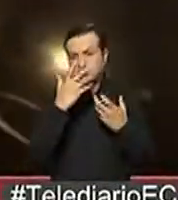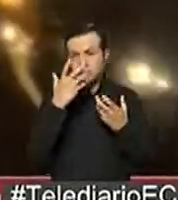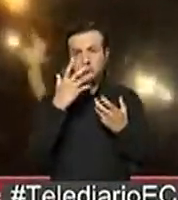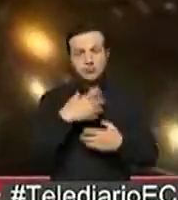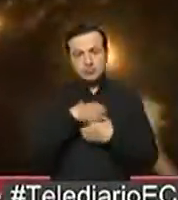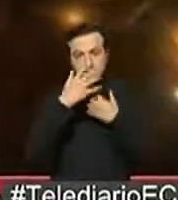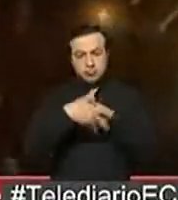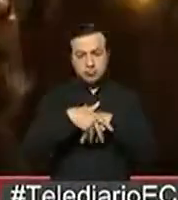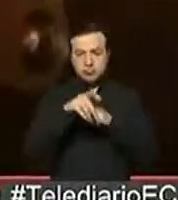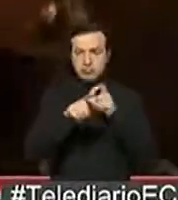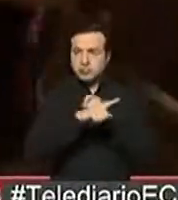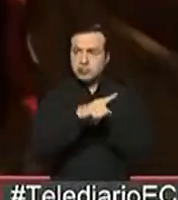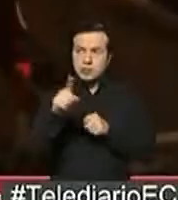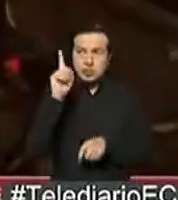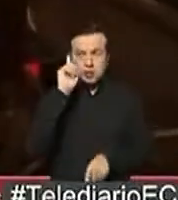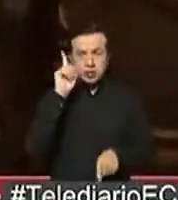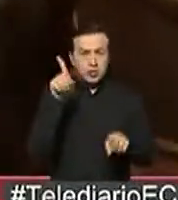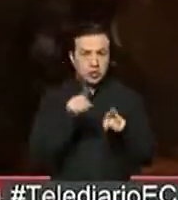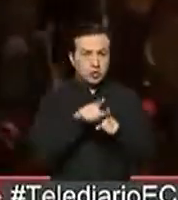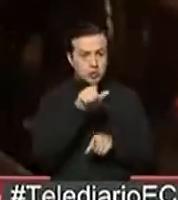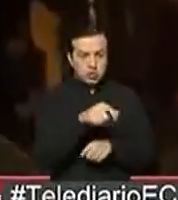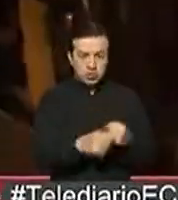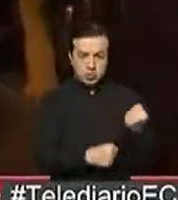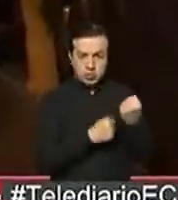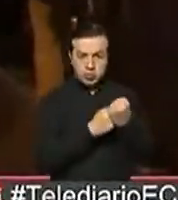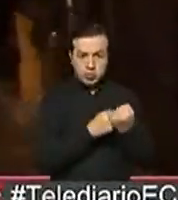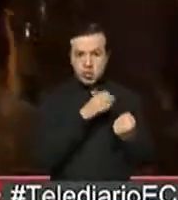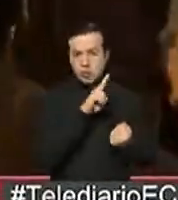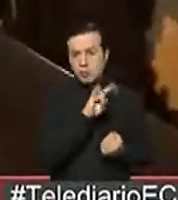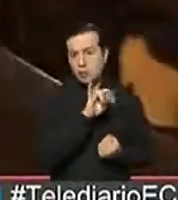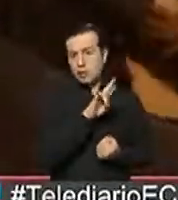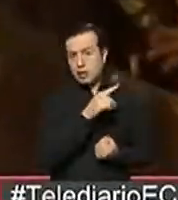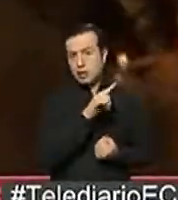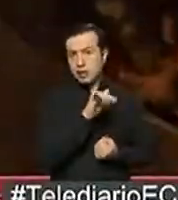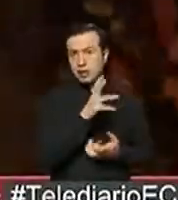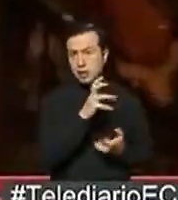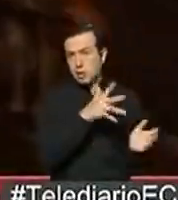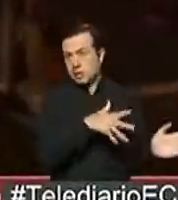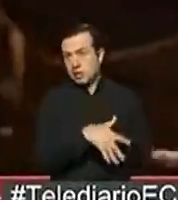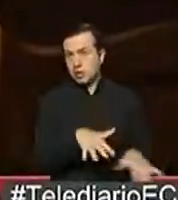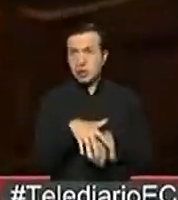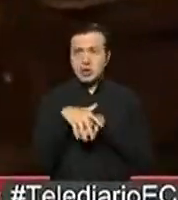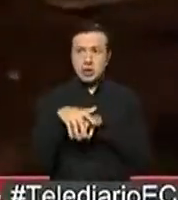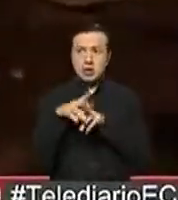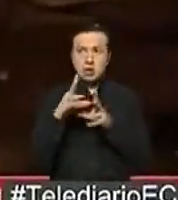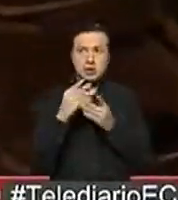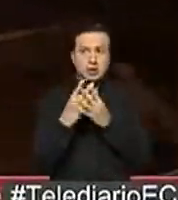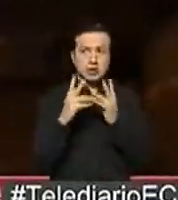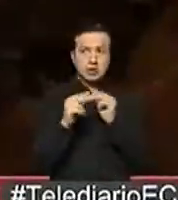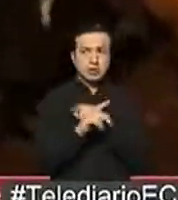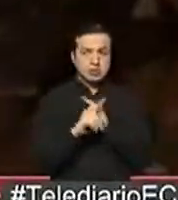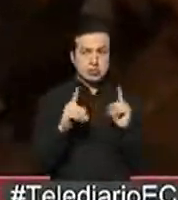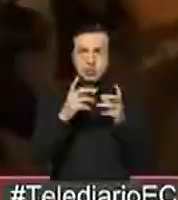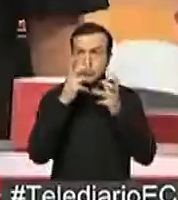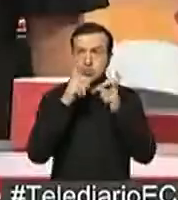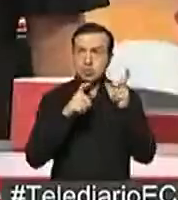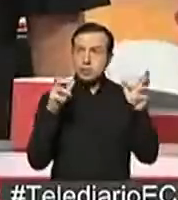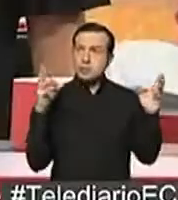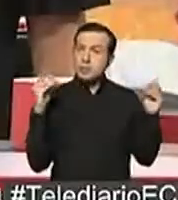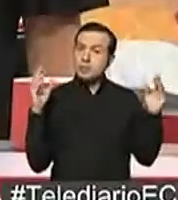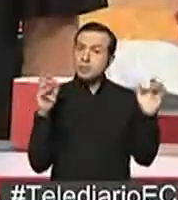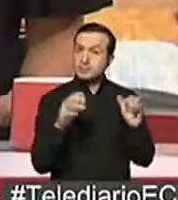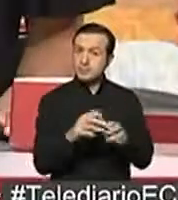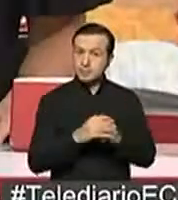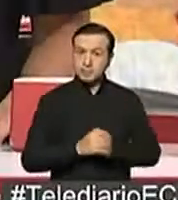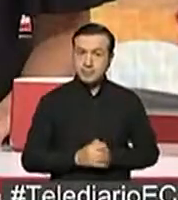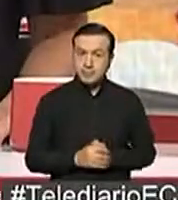protestas de aquellos coidearios del detenido que buscaron evitar su traslado al sistema penitenciario. A Alec Llanos, medios públicos.